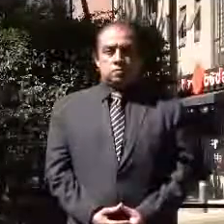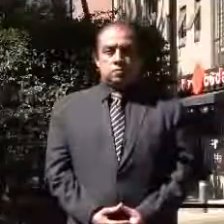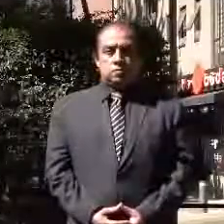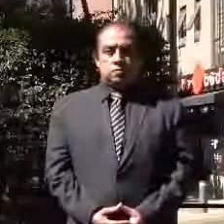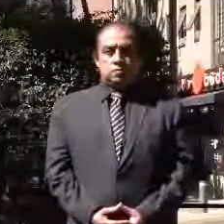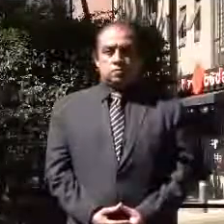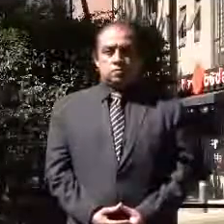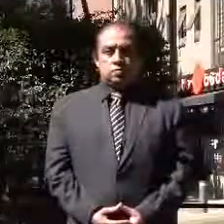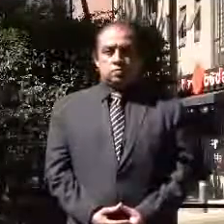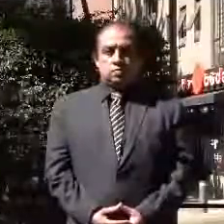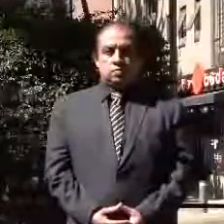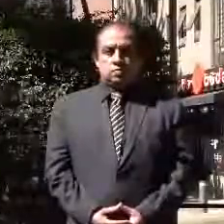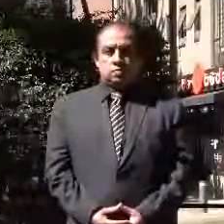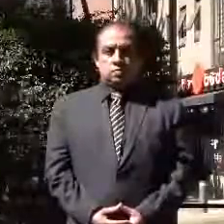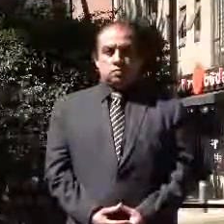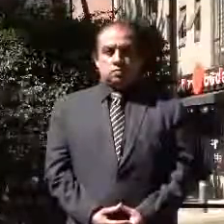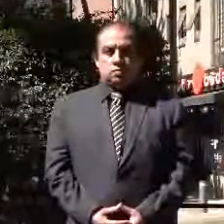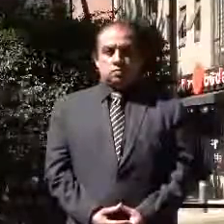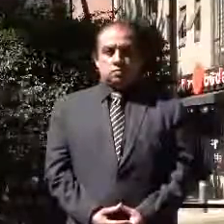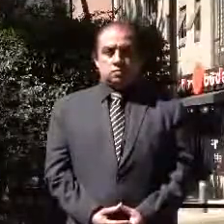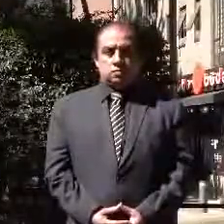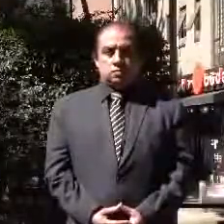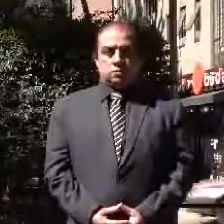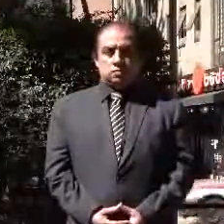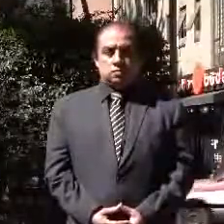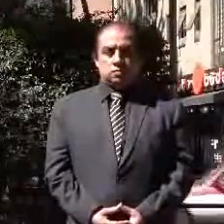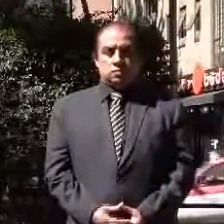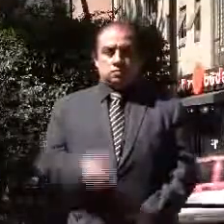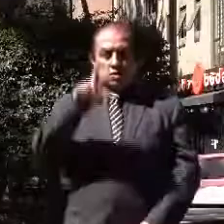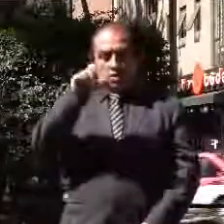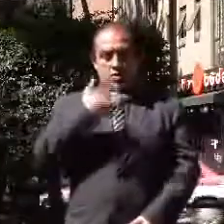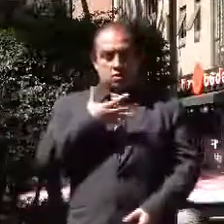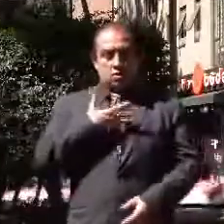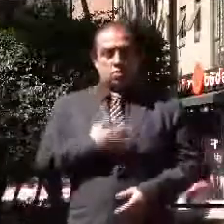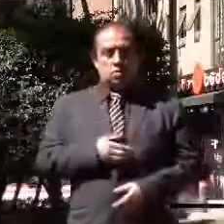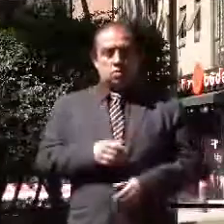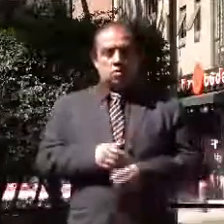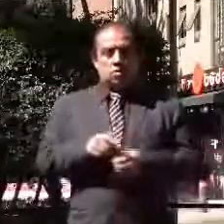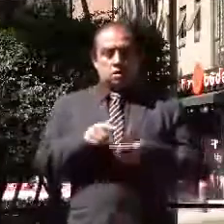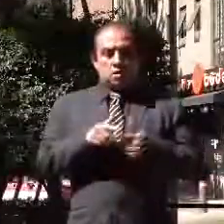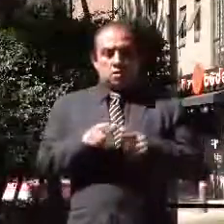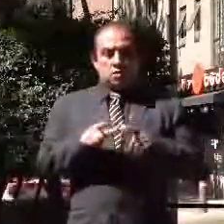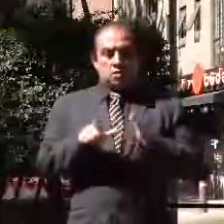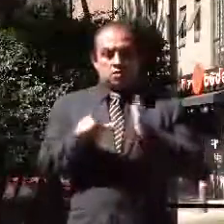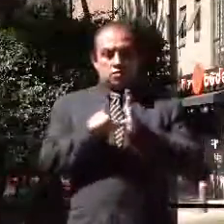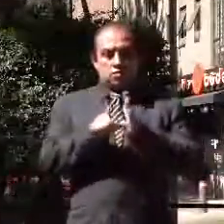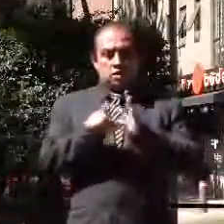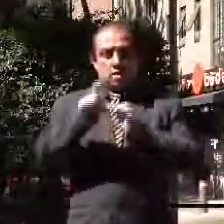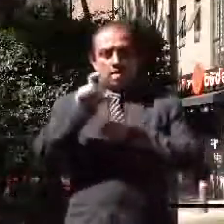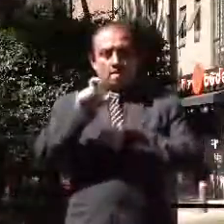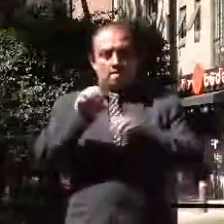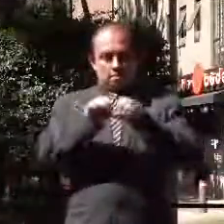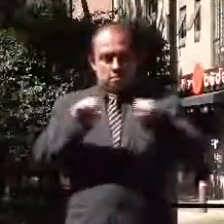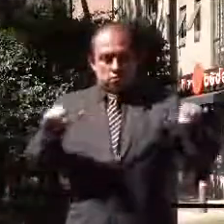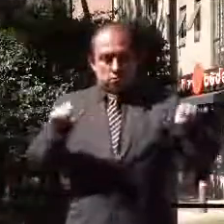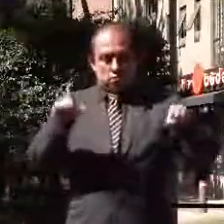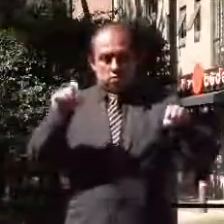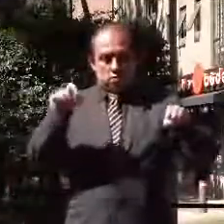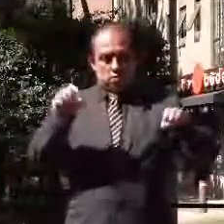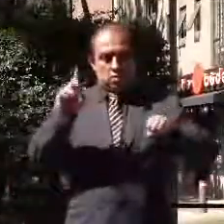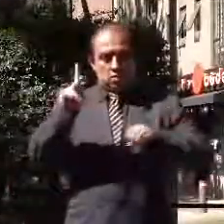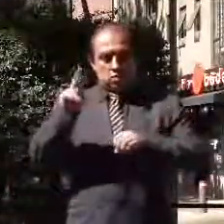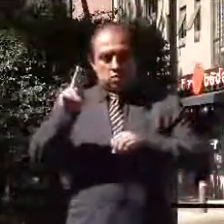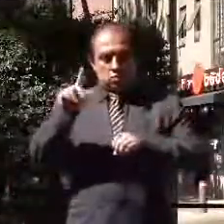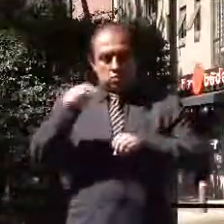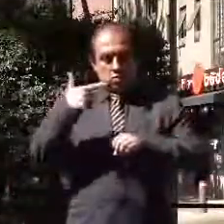Pero es que ese tenemos allí que hacerlo con CFE. El agua la tomamos de una línea de 20 pulgadas. Y es que